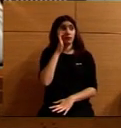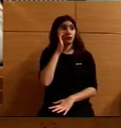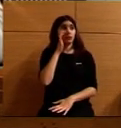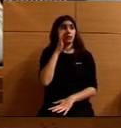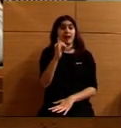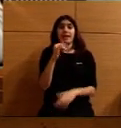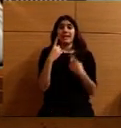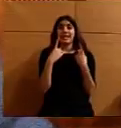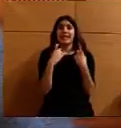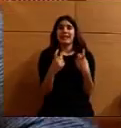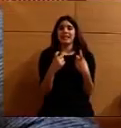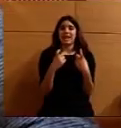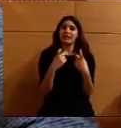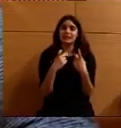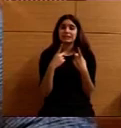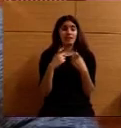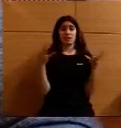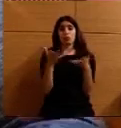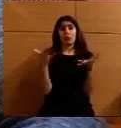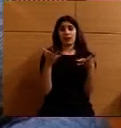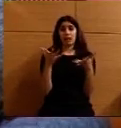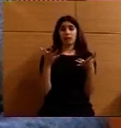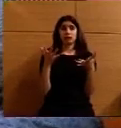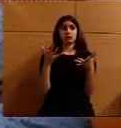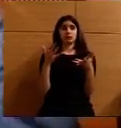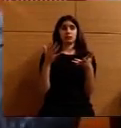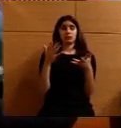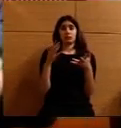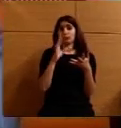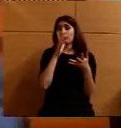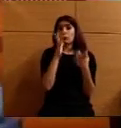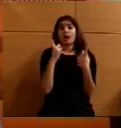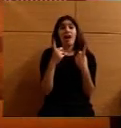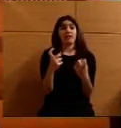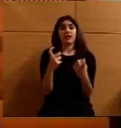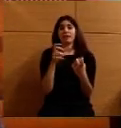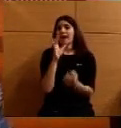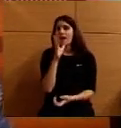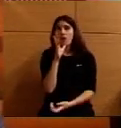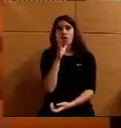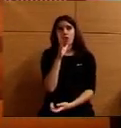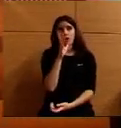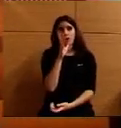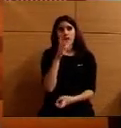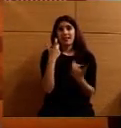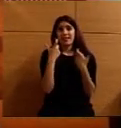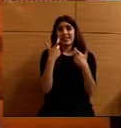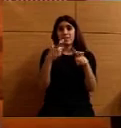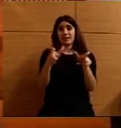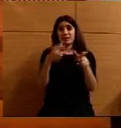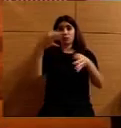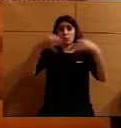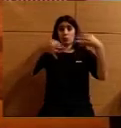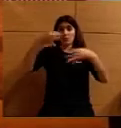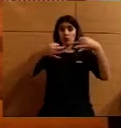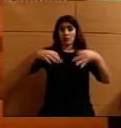obedece a necesidades de urgencia, principalmente por la necesidad que tenemos de tener el Departamento